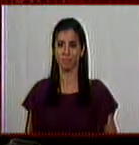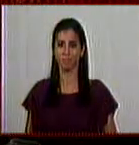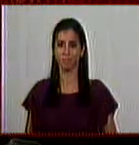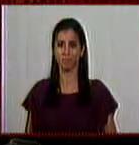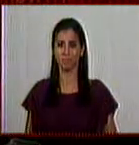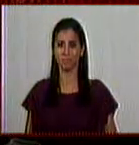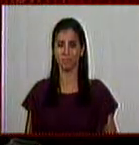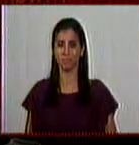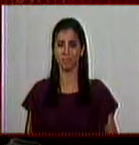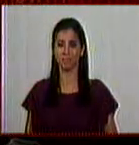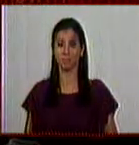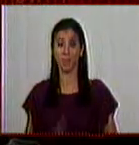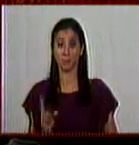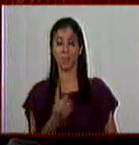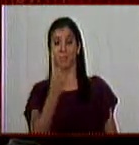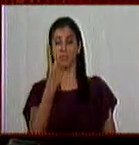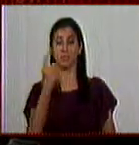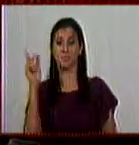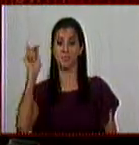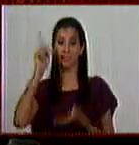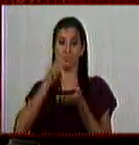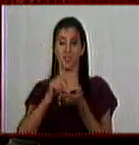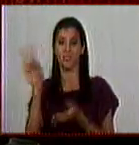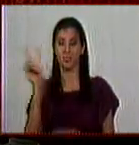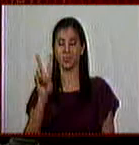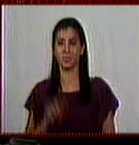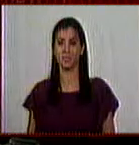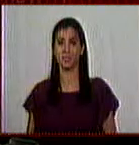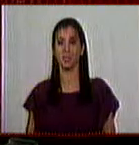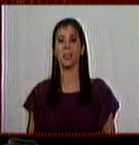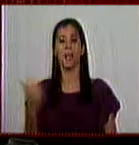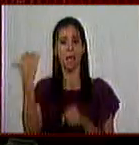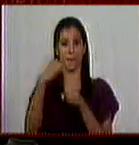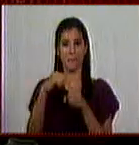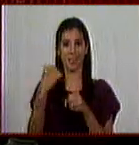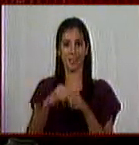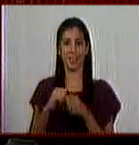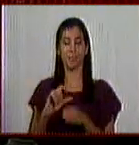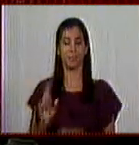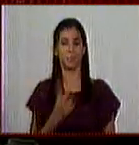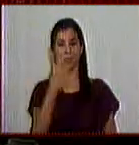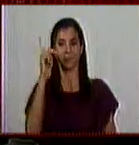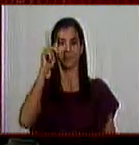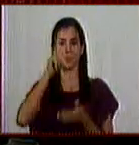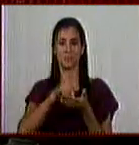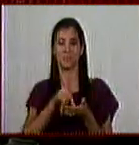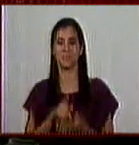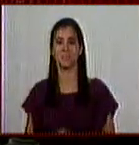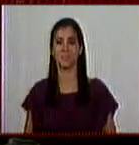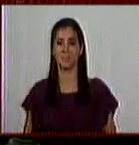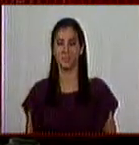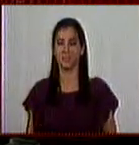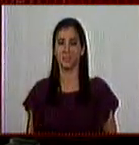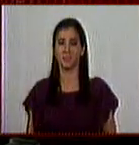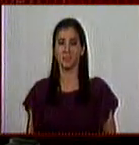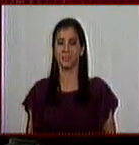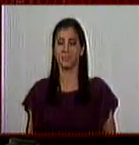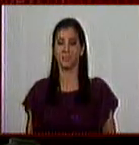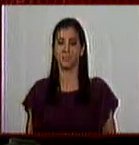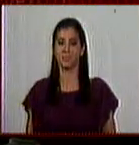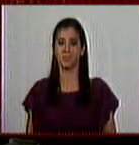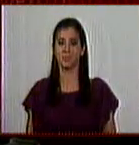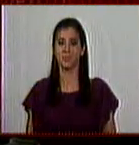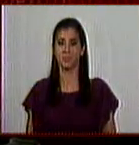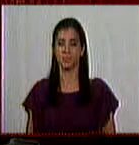venezolano Es la primera vez que viene a Venezuela y vino a Maracaibo empezó por Maracaibo en